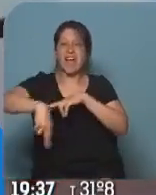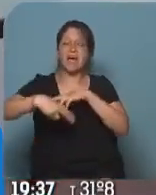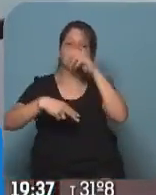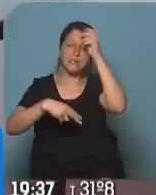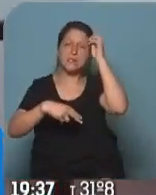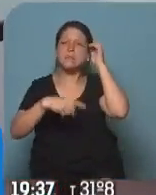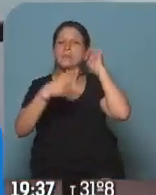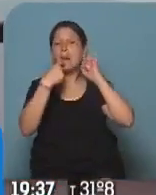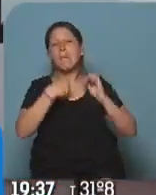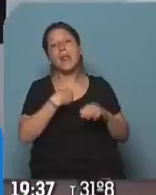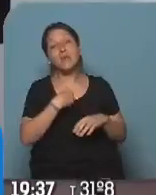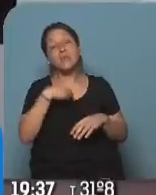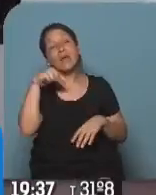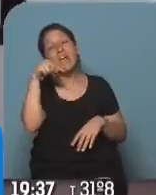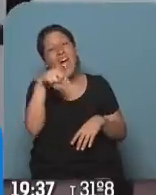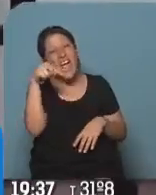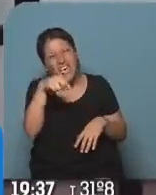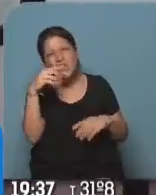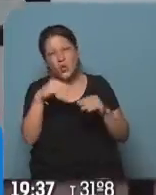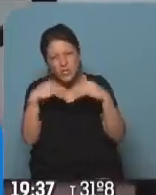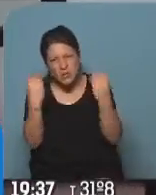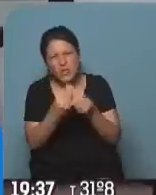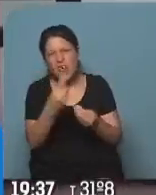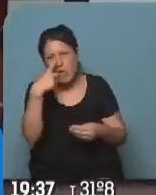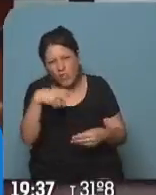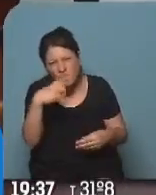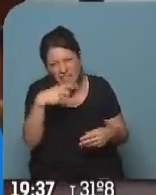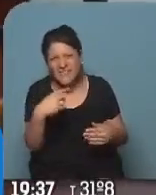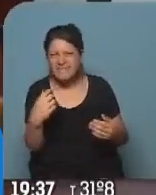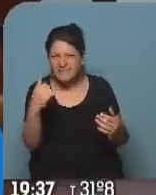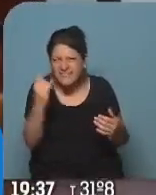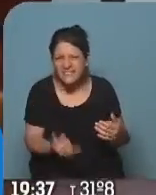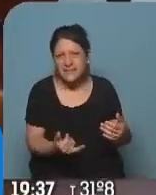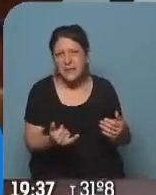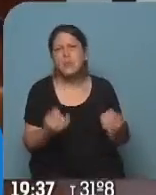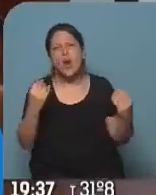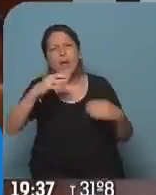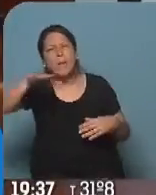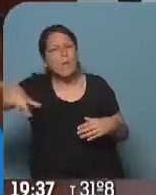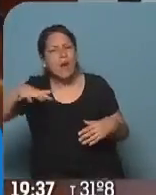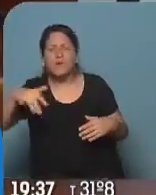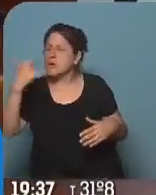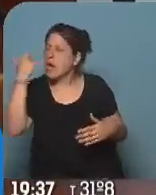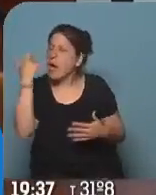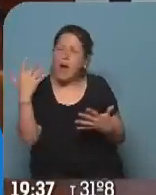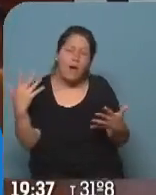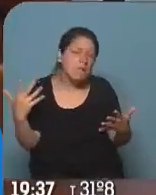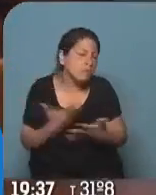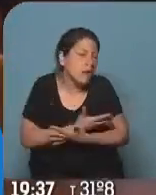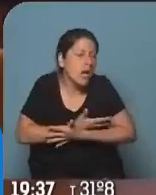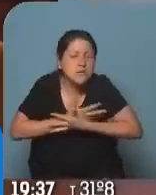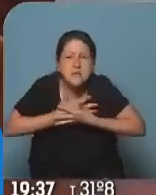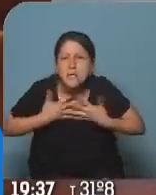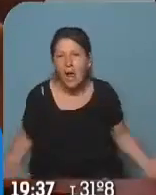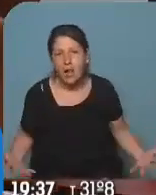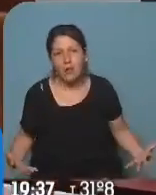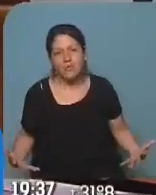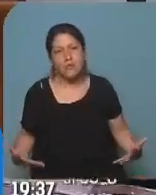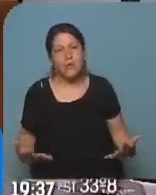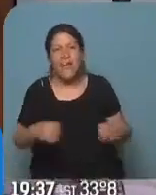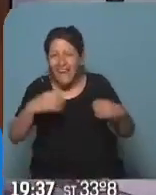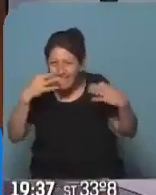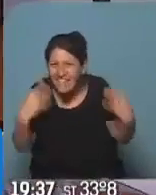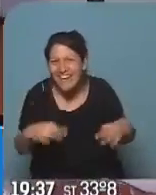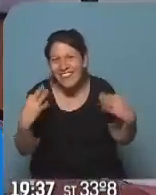a algún puerto, porque la gente está cansada. Y es cierto, yo me quedaba con esa reflexión. La gente pierde el